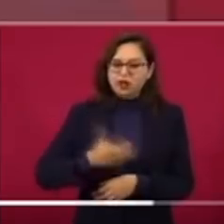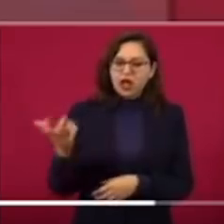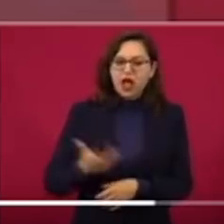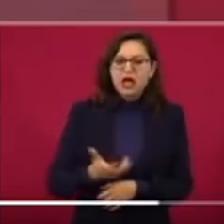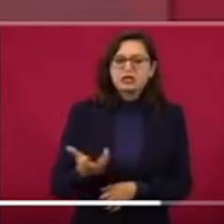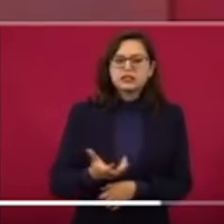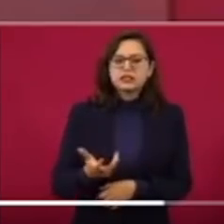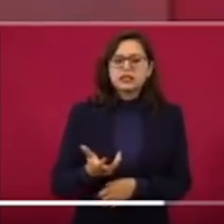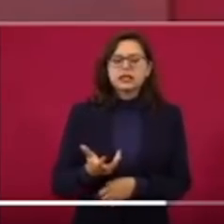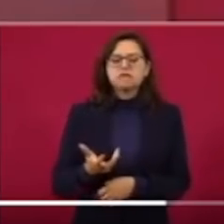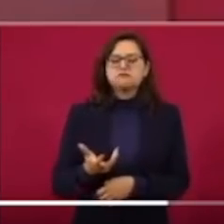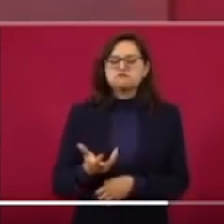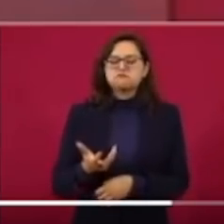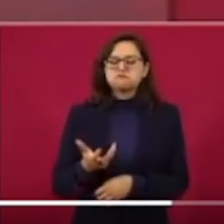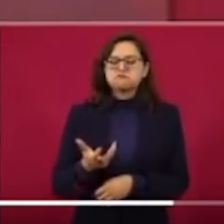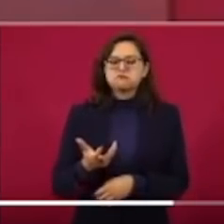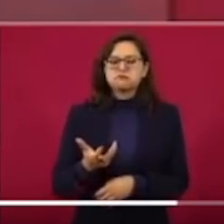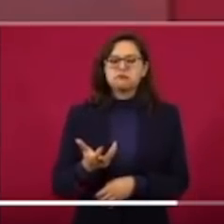respetando